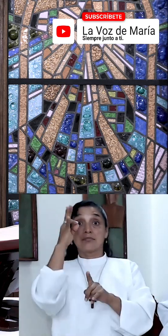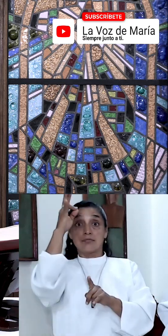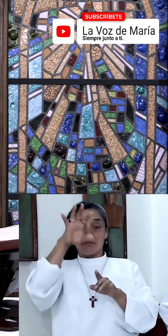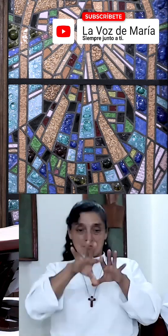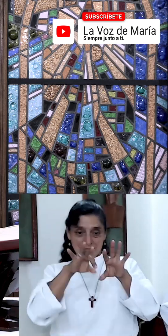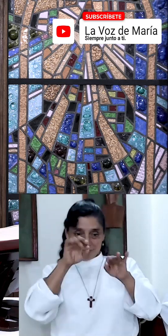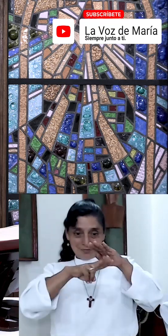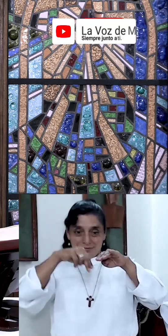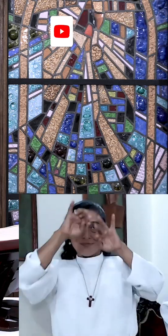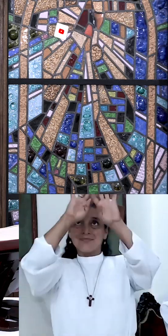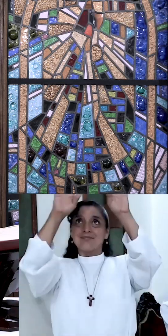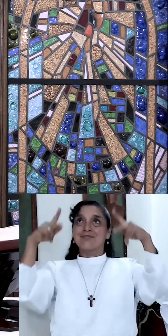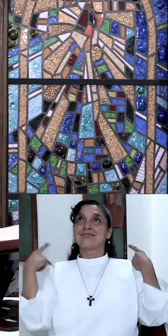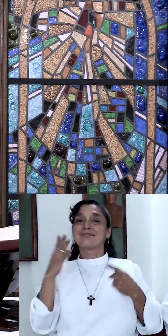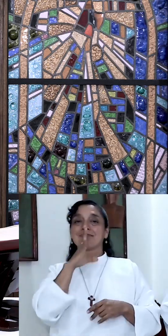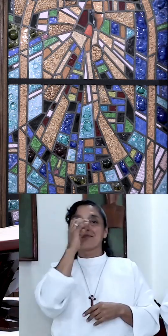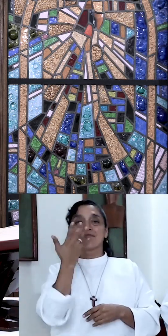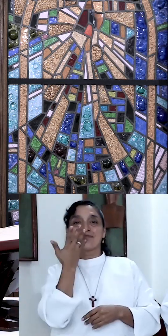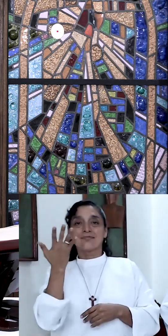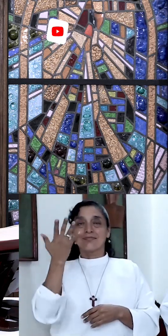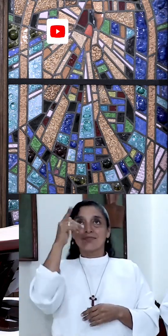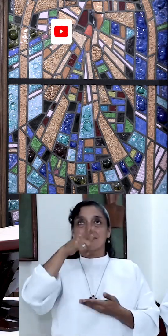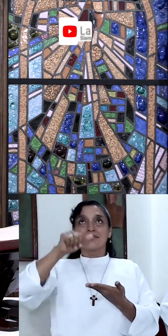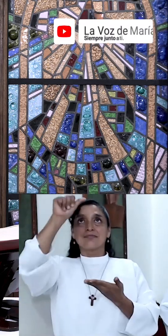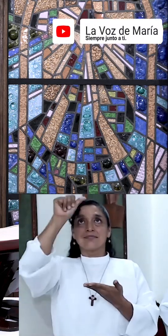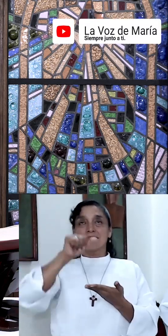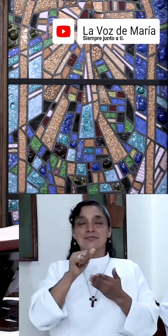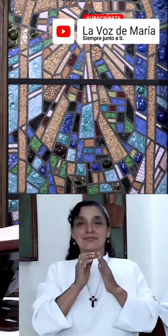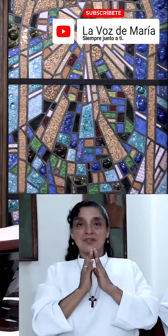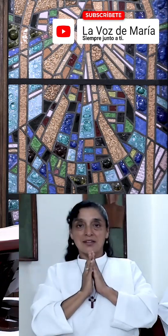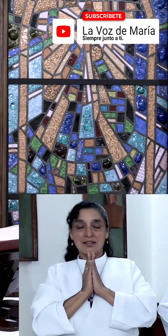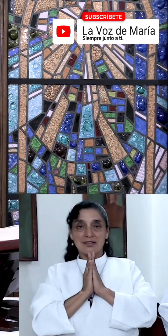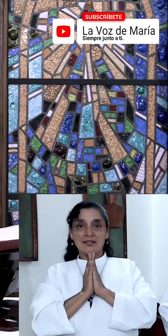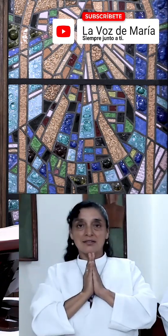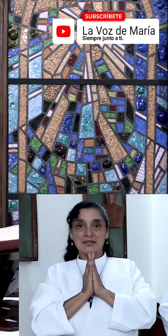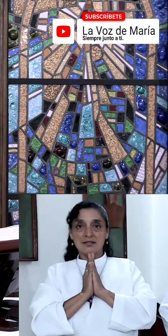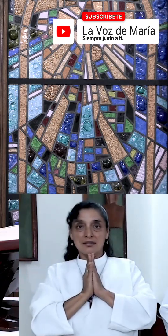Jesucristo, compartir la vida eterna y cantar tus alabanzas.